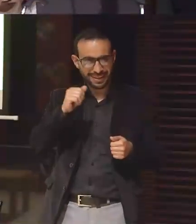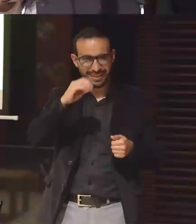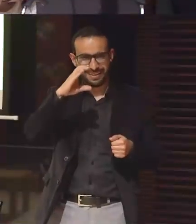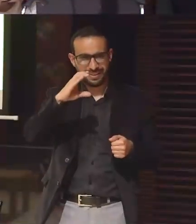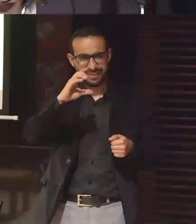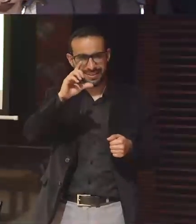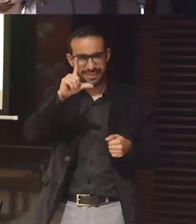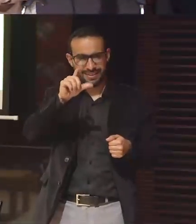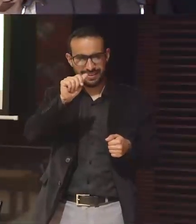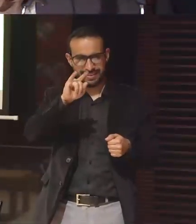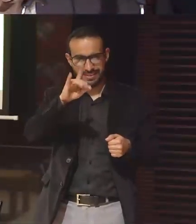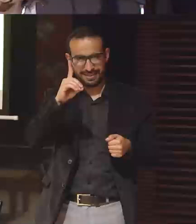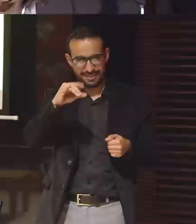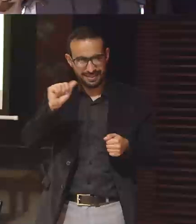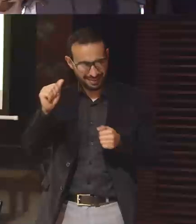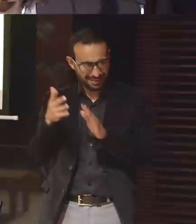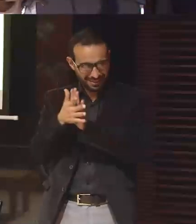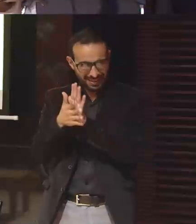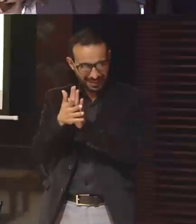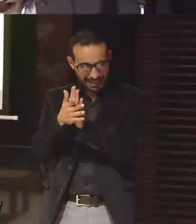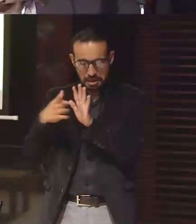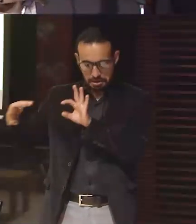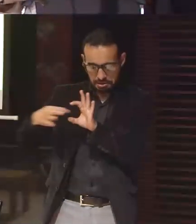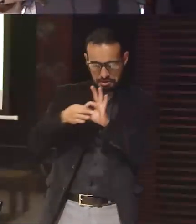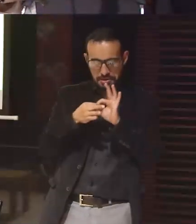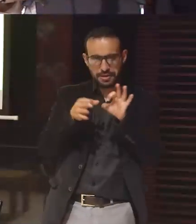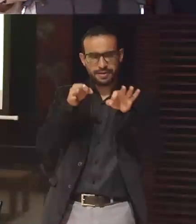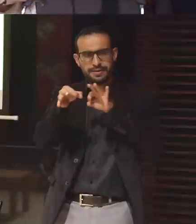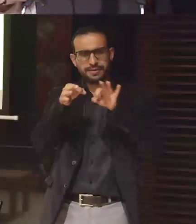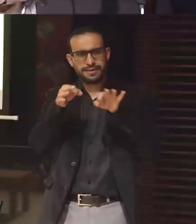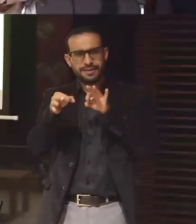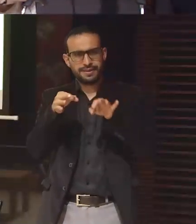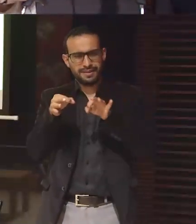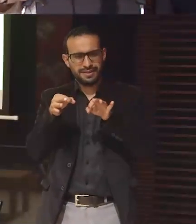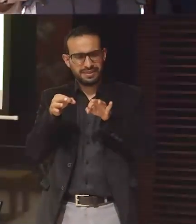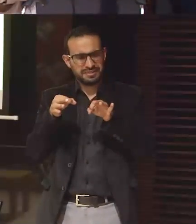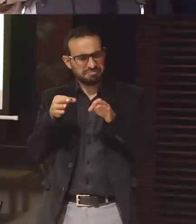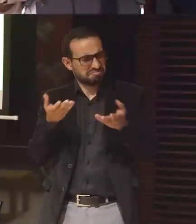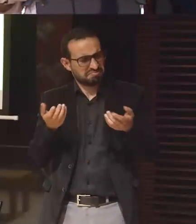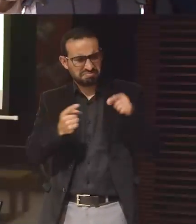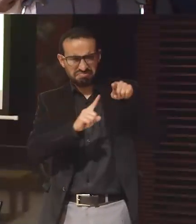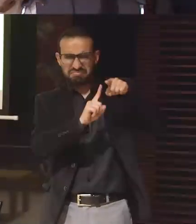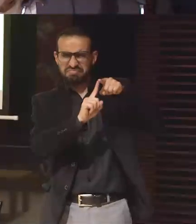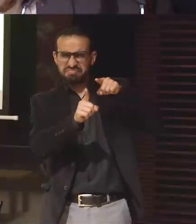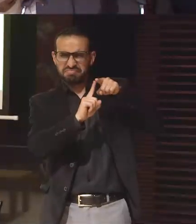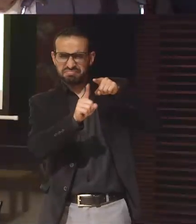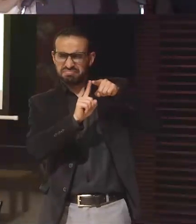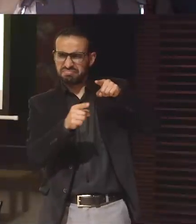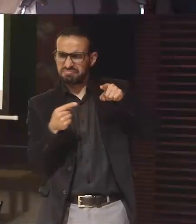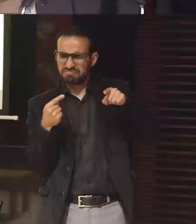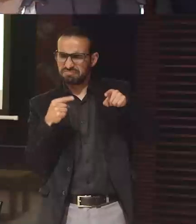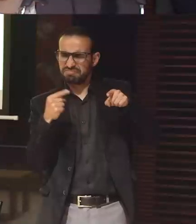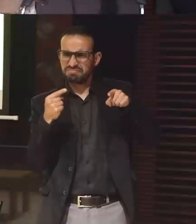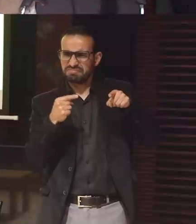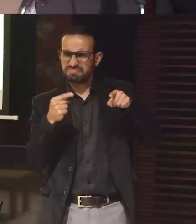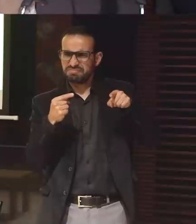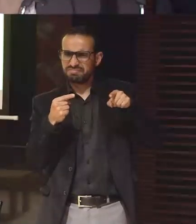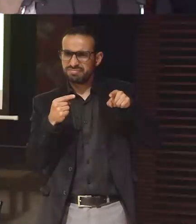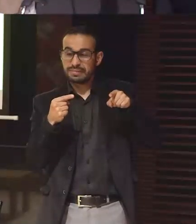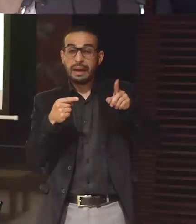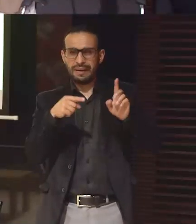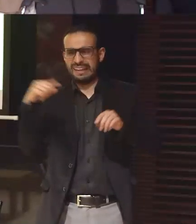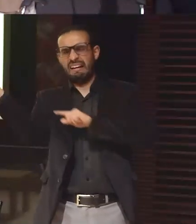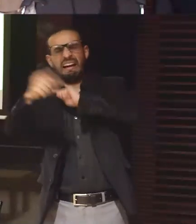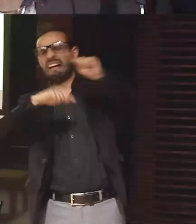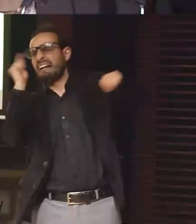contar simplemente quiénes somos nosotros, porque partiendo un poco de lo que tú decías al inicio, es una de las razones por las cuales uno ataca algo es porque no lo